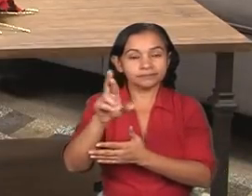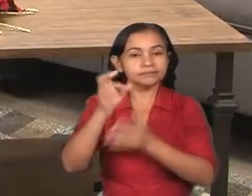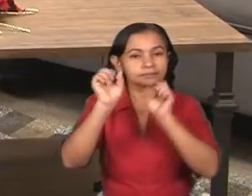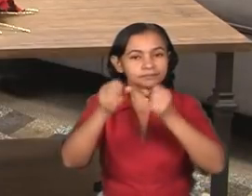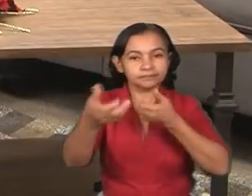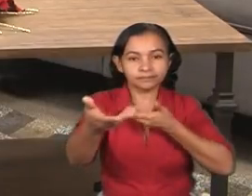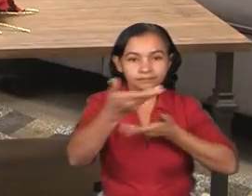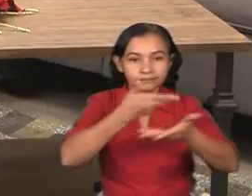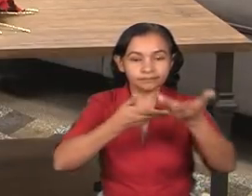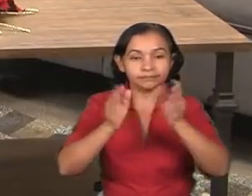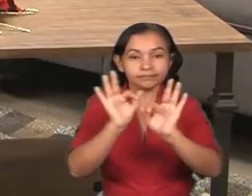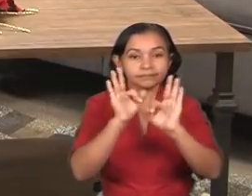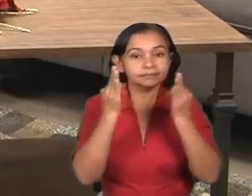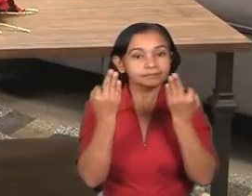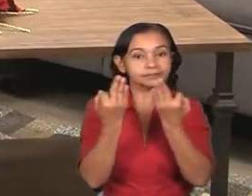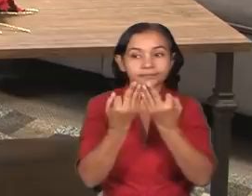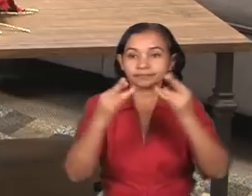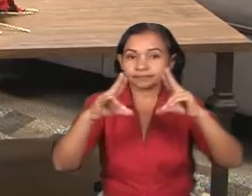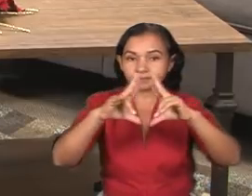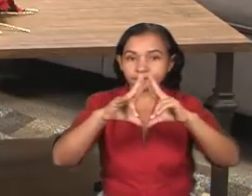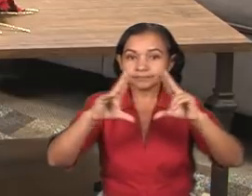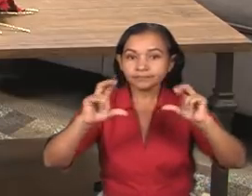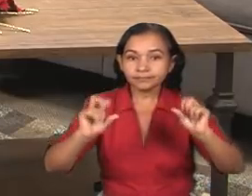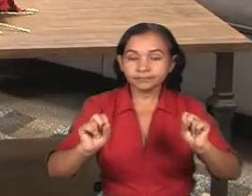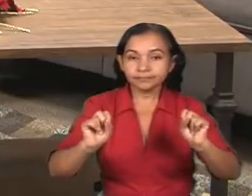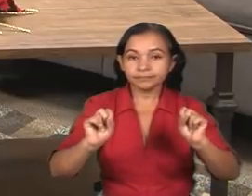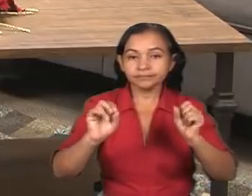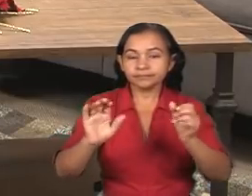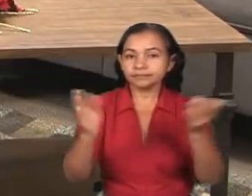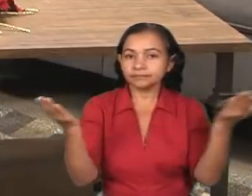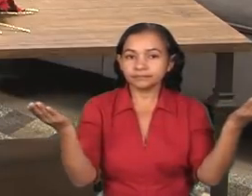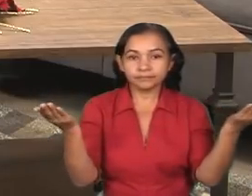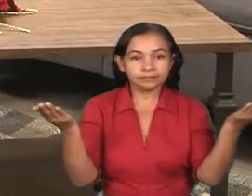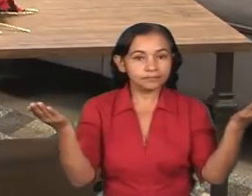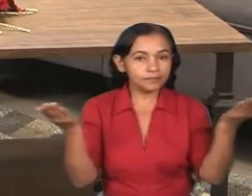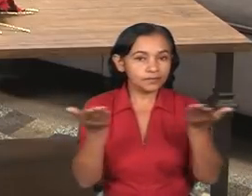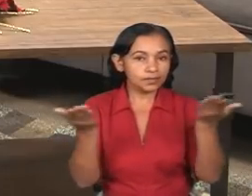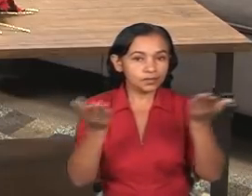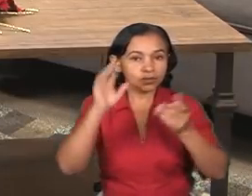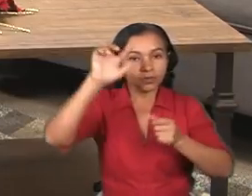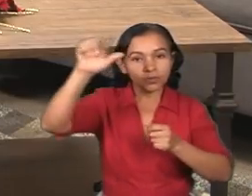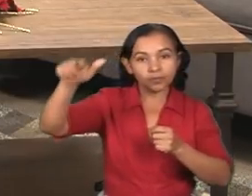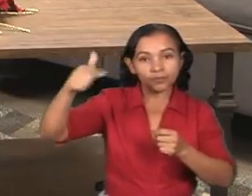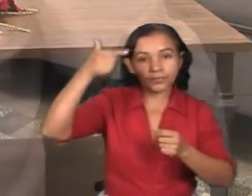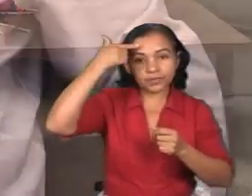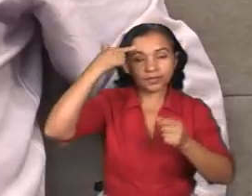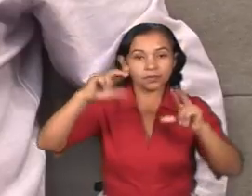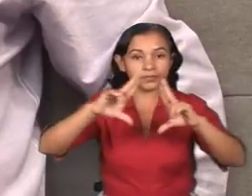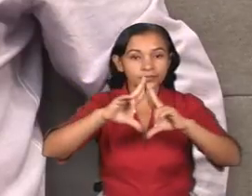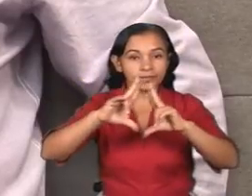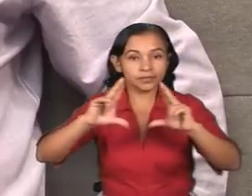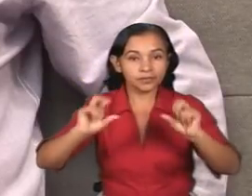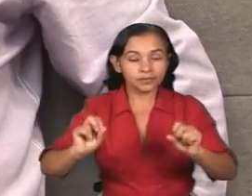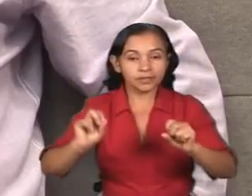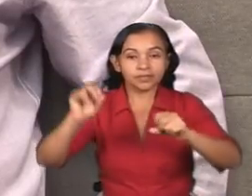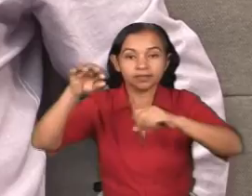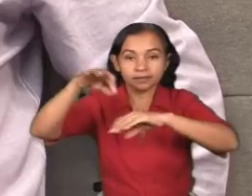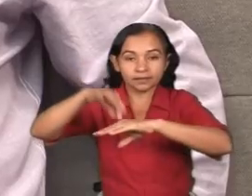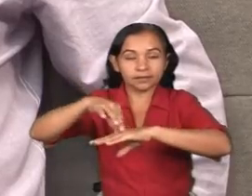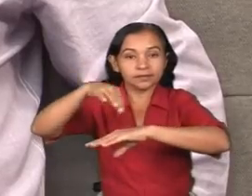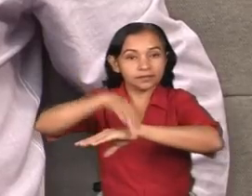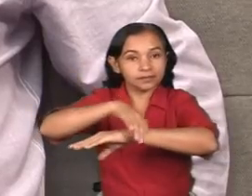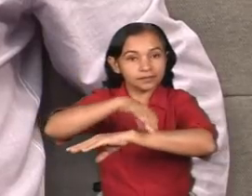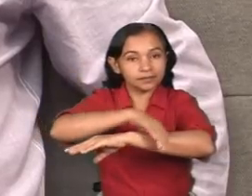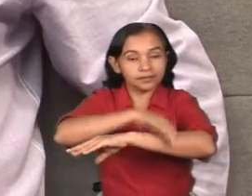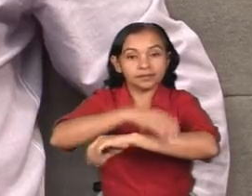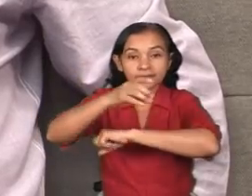nuestras familias del país lo que nuestro gobierno, al frente el comandante Daniel, la compañera Rosario, hacen